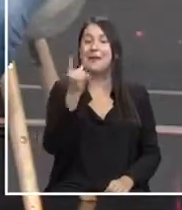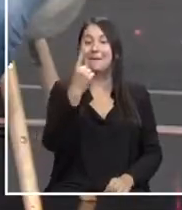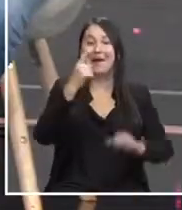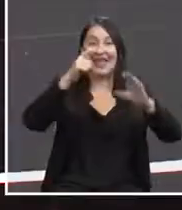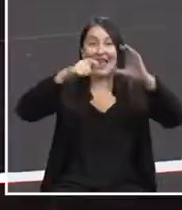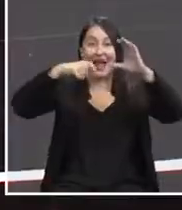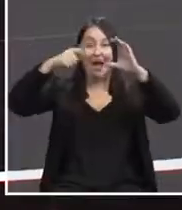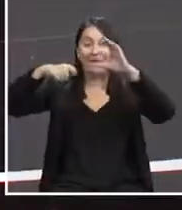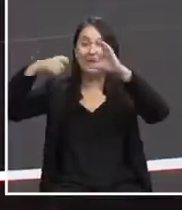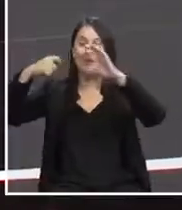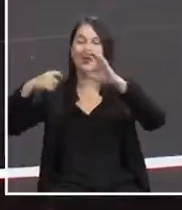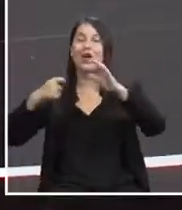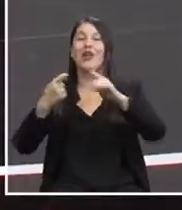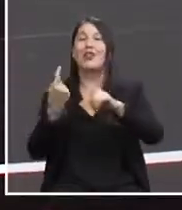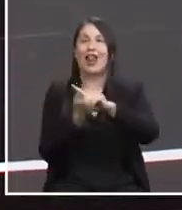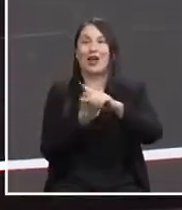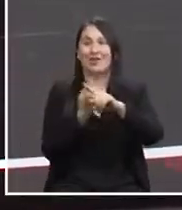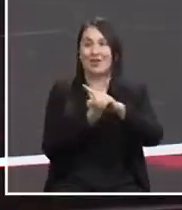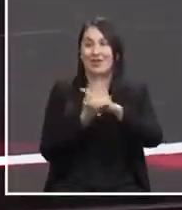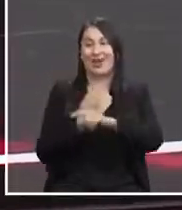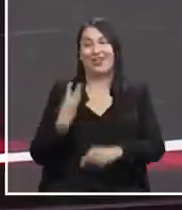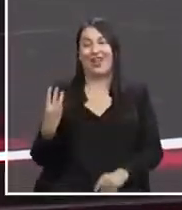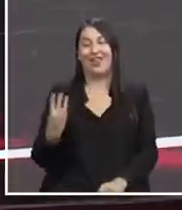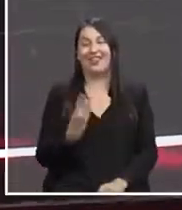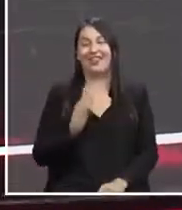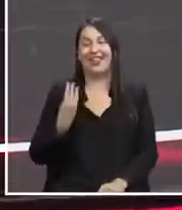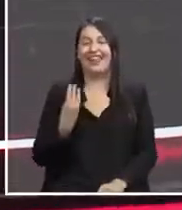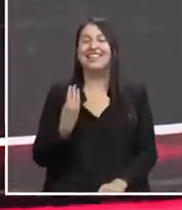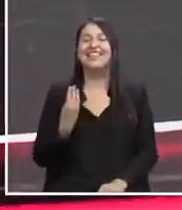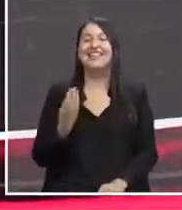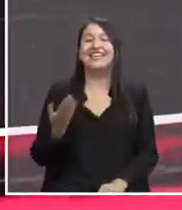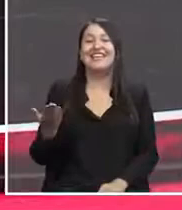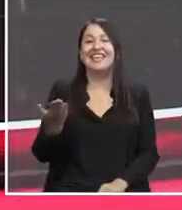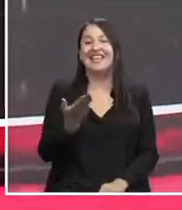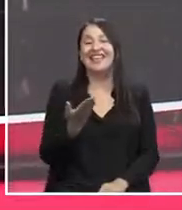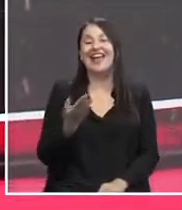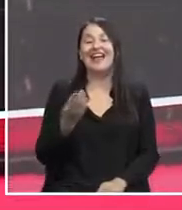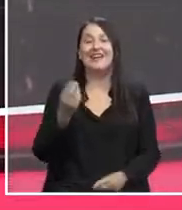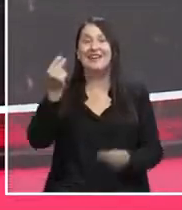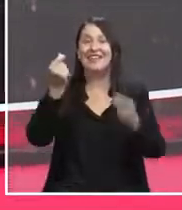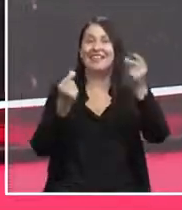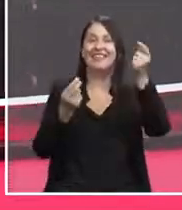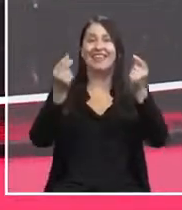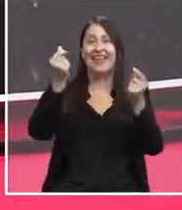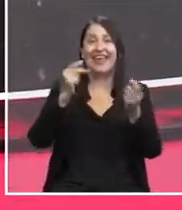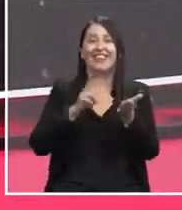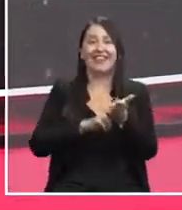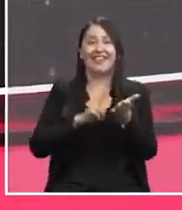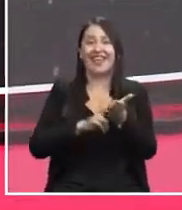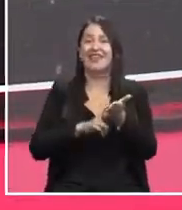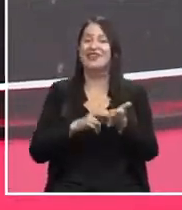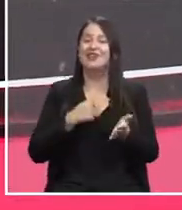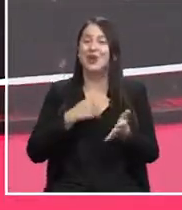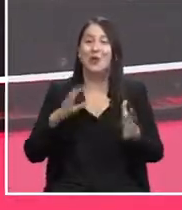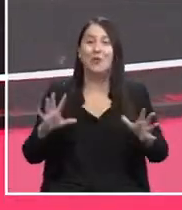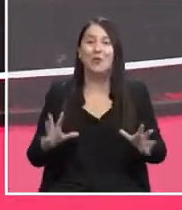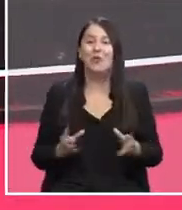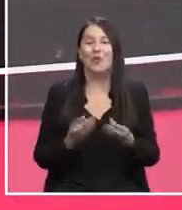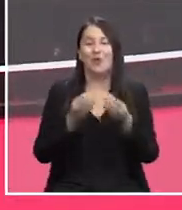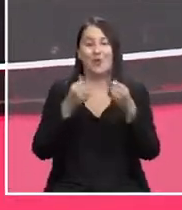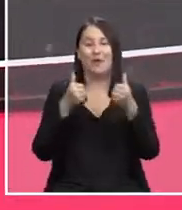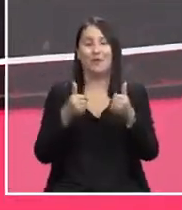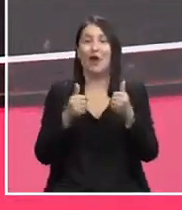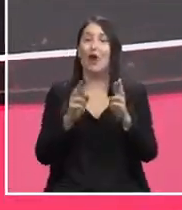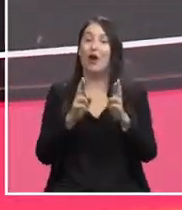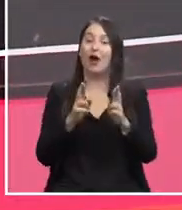podríamos tener nosotros tres y deleitarlos a todos ustedes con nuestras fantásticas ideas. De verdad, yo lo he pasado muy bien. Ojalá ustedes también